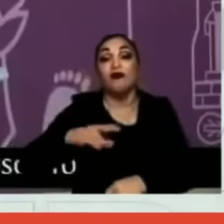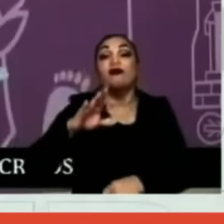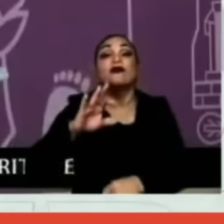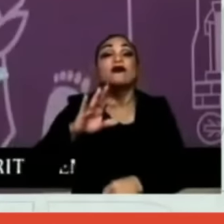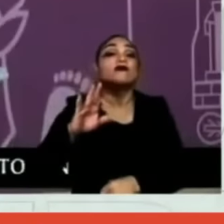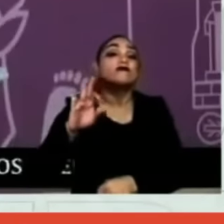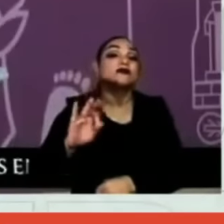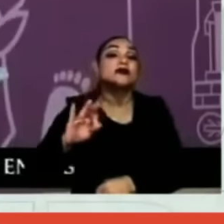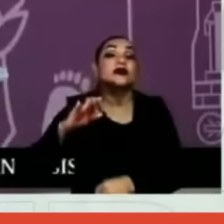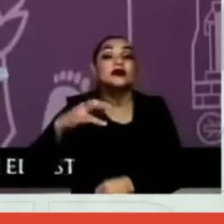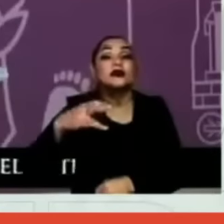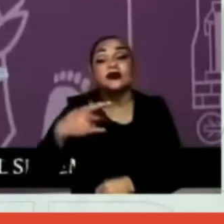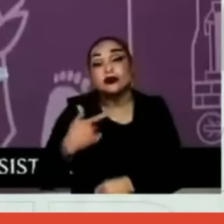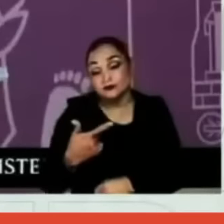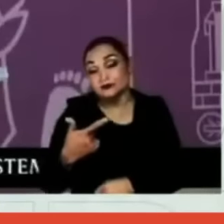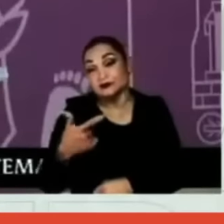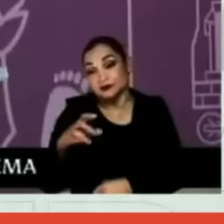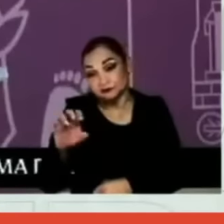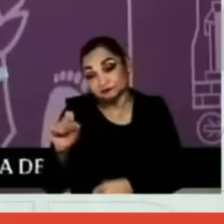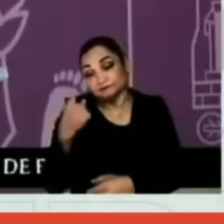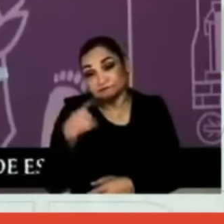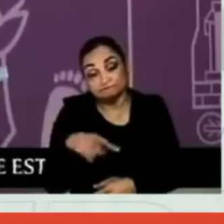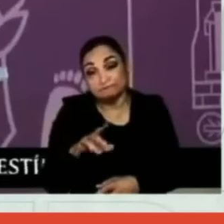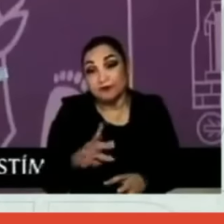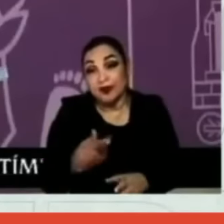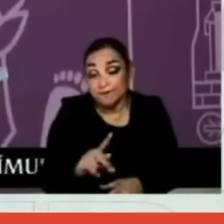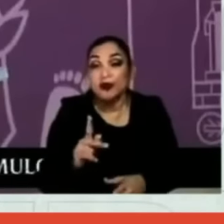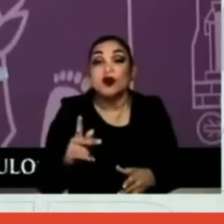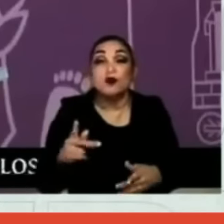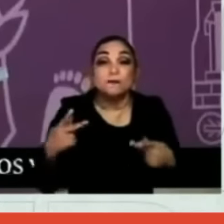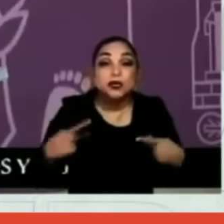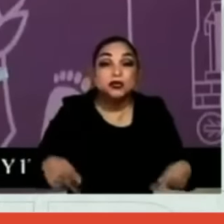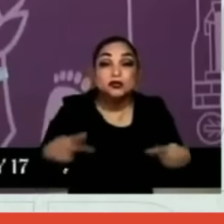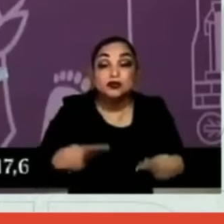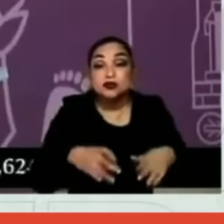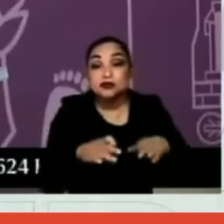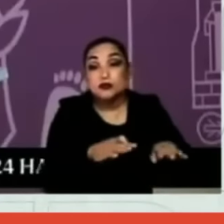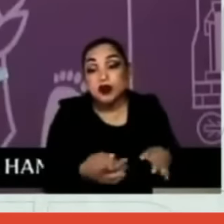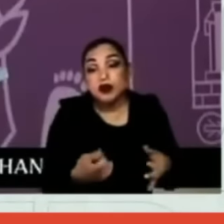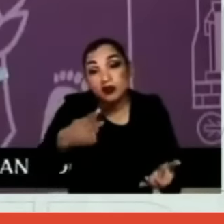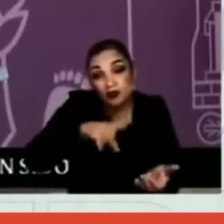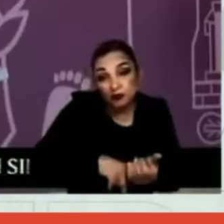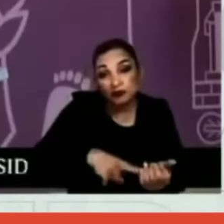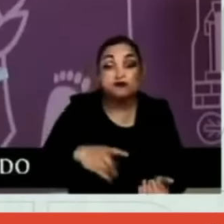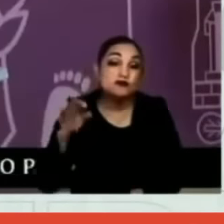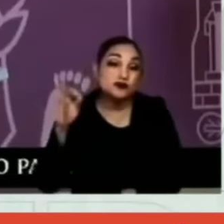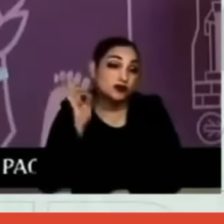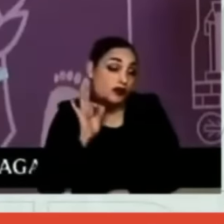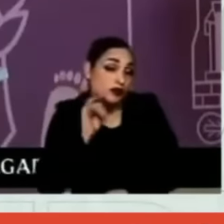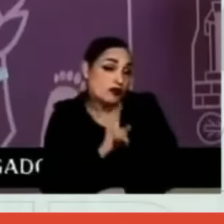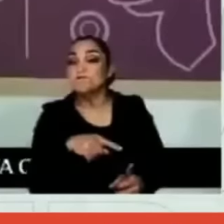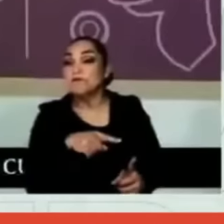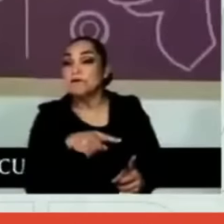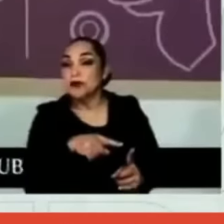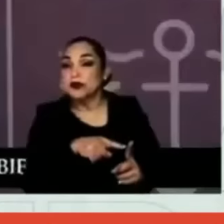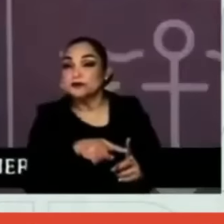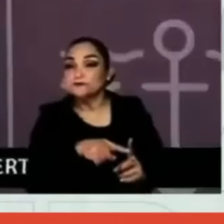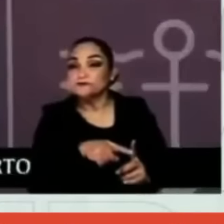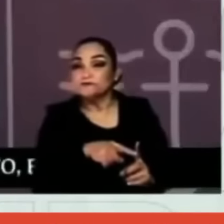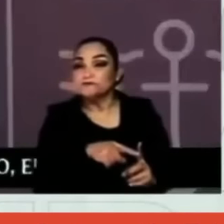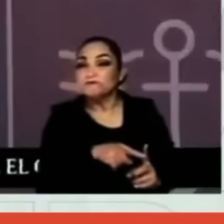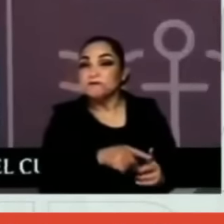está excluido de que sea investigado, citado. En